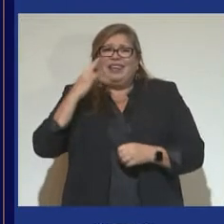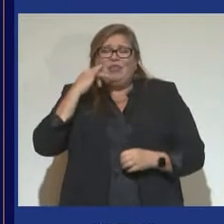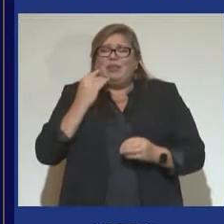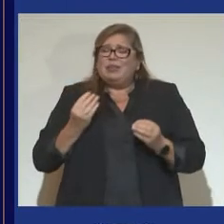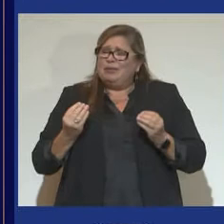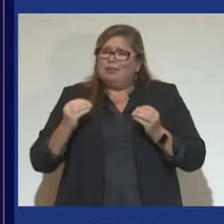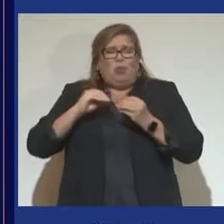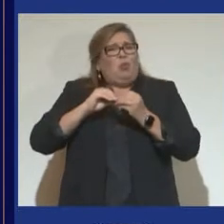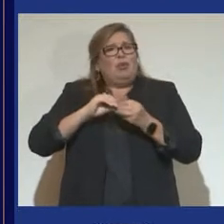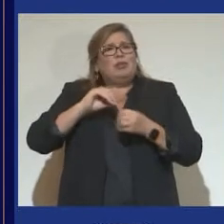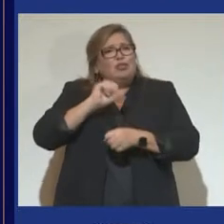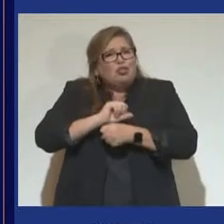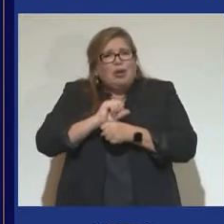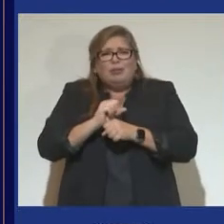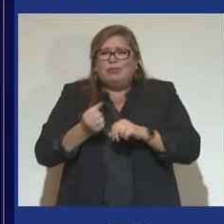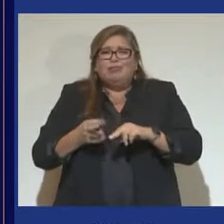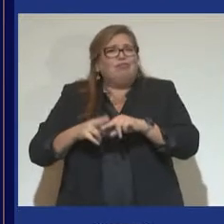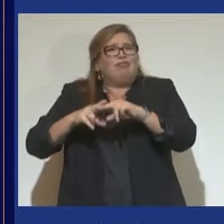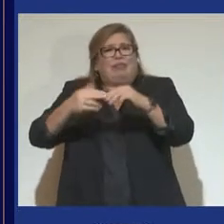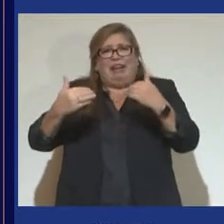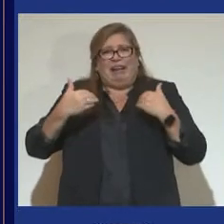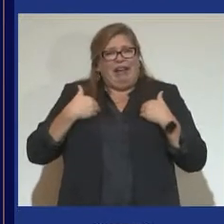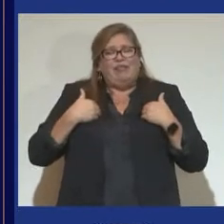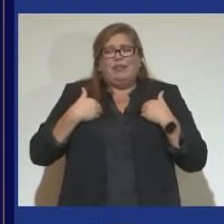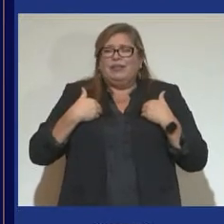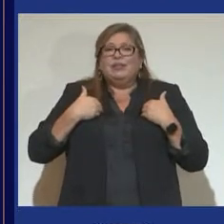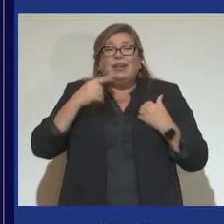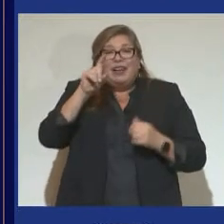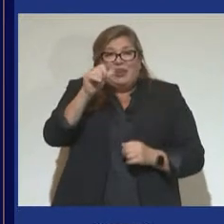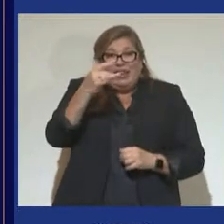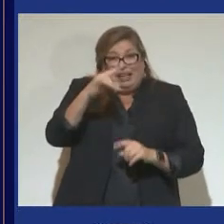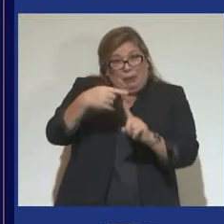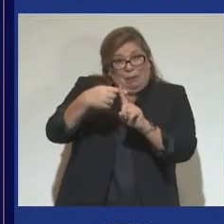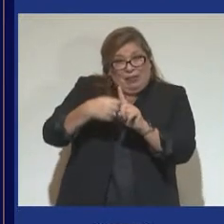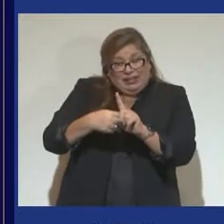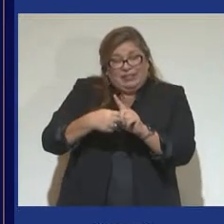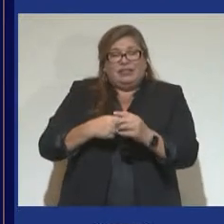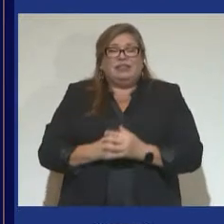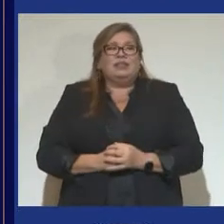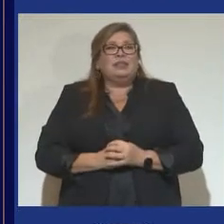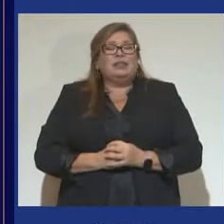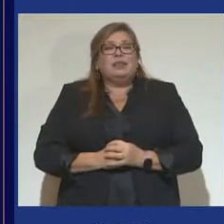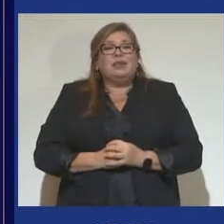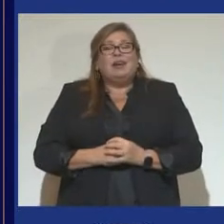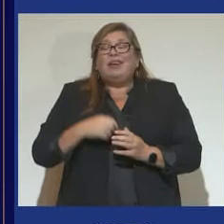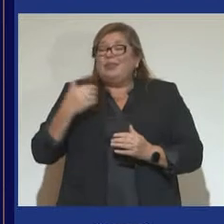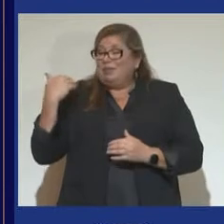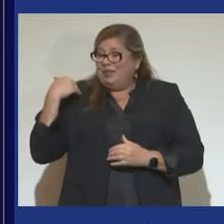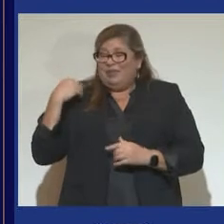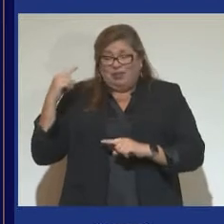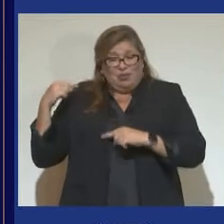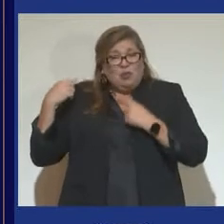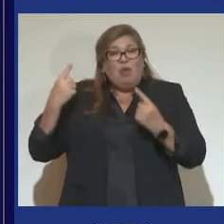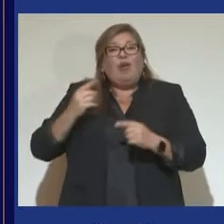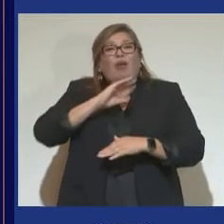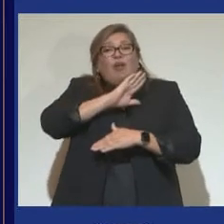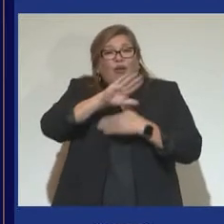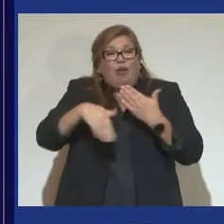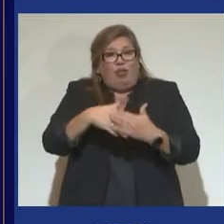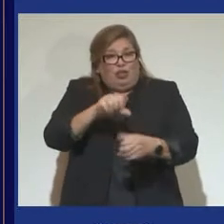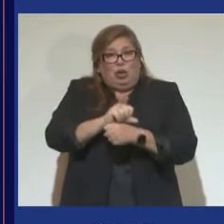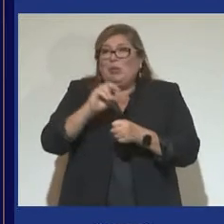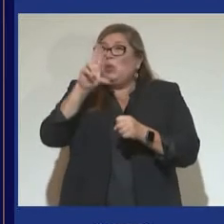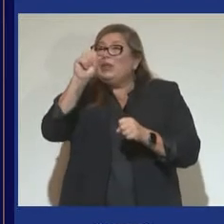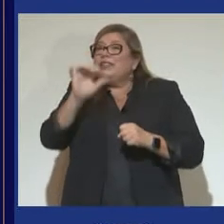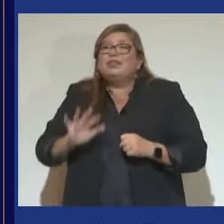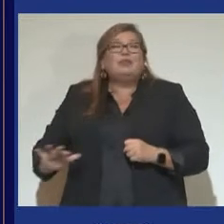era un récord de meses consecutivos en cuanto a crecimiento de empleos uno de cada siete nuevos empleos en los